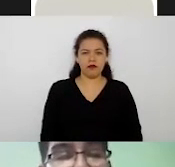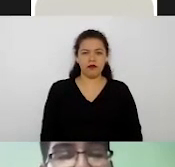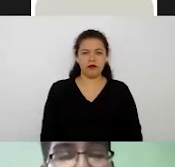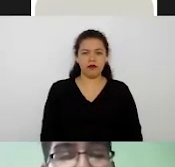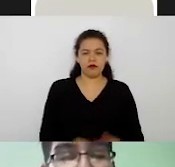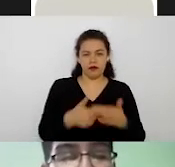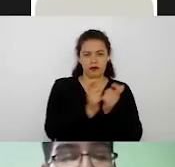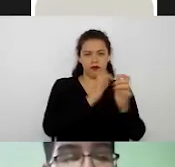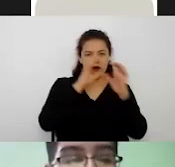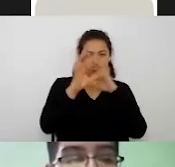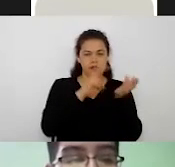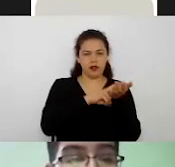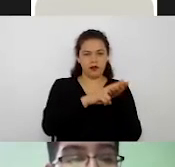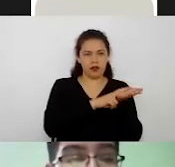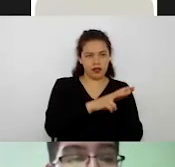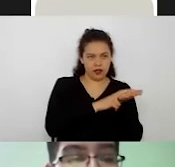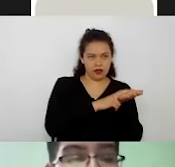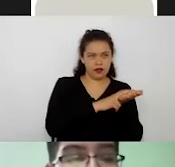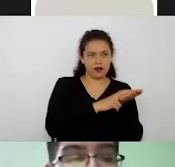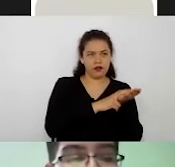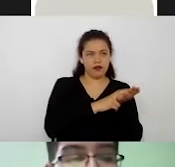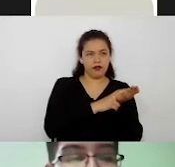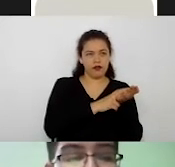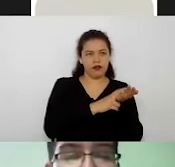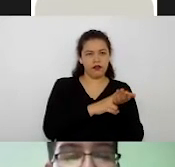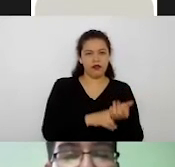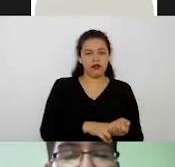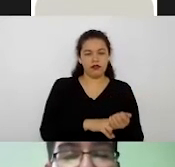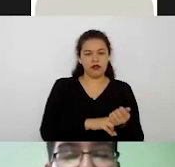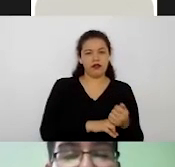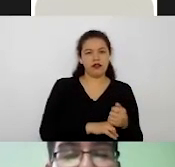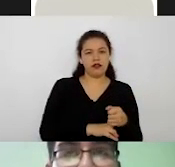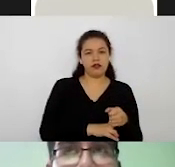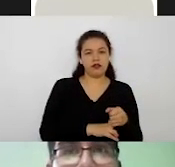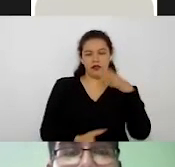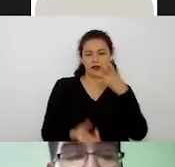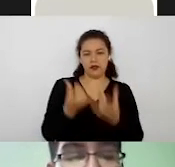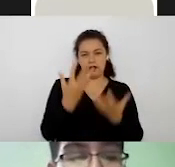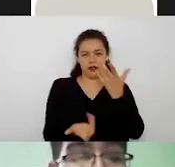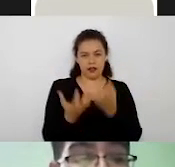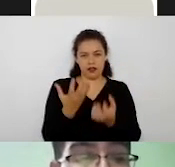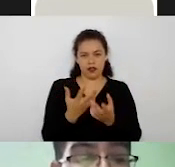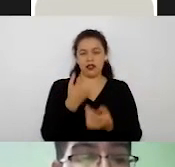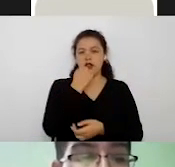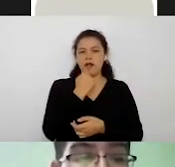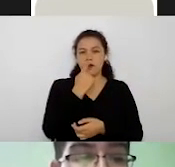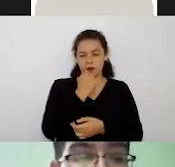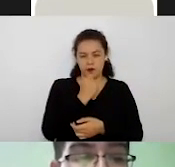comunicación es verde. La brigada de prevención y combate de incendios es roja.